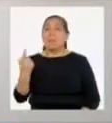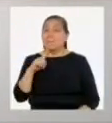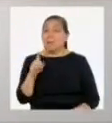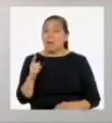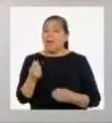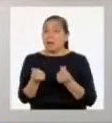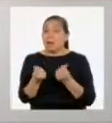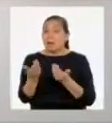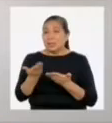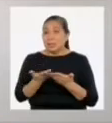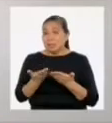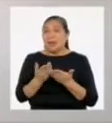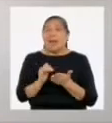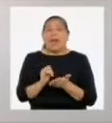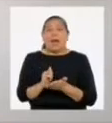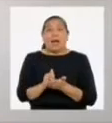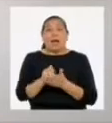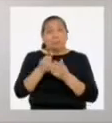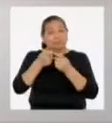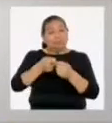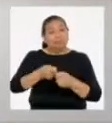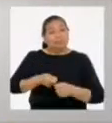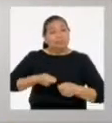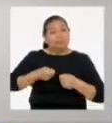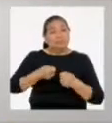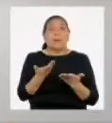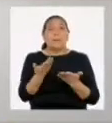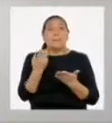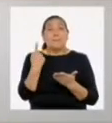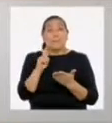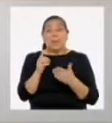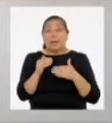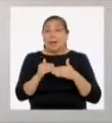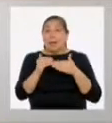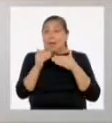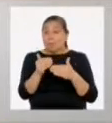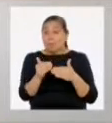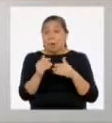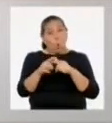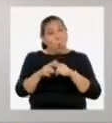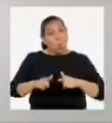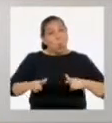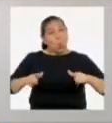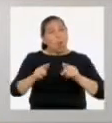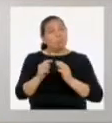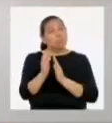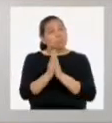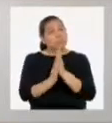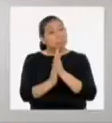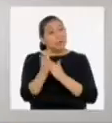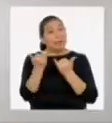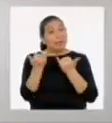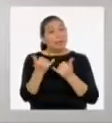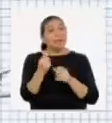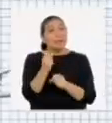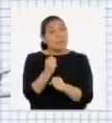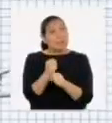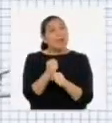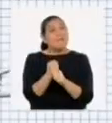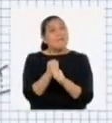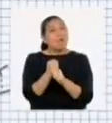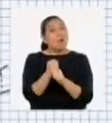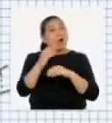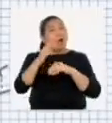La base de la economía chimú fue la agricultura, y para ampliar los territorios que benefician a esta